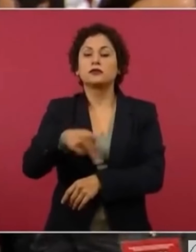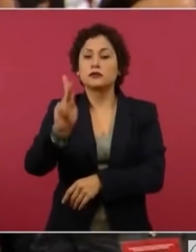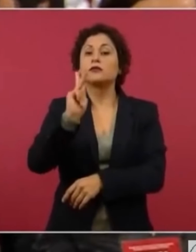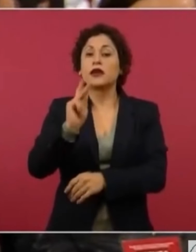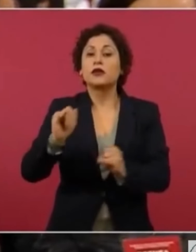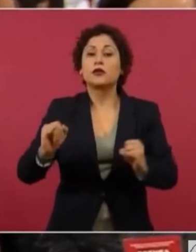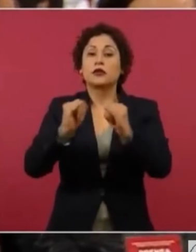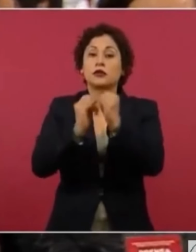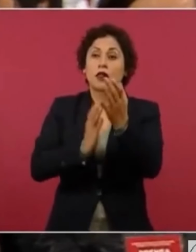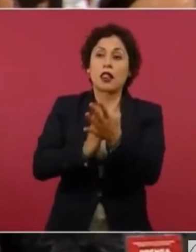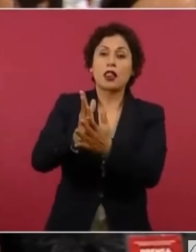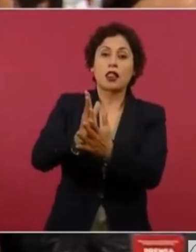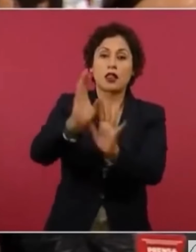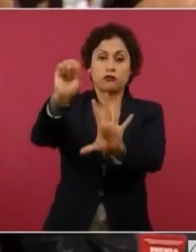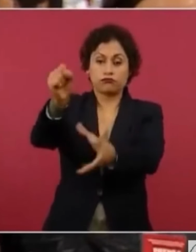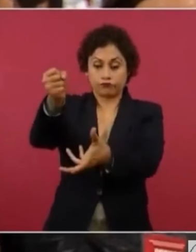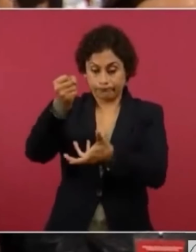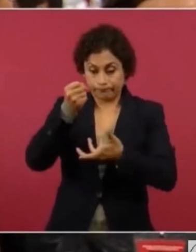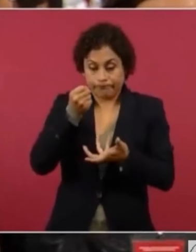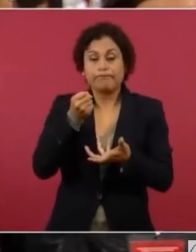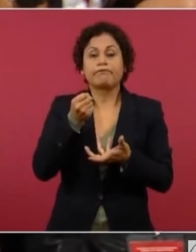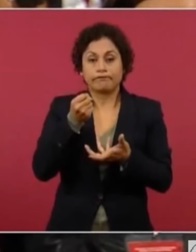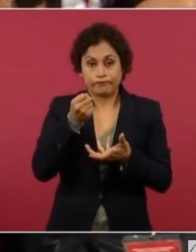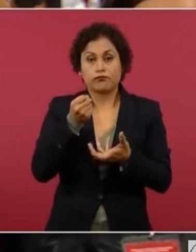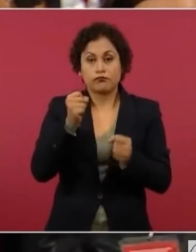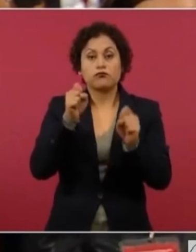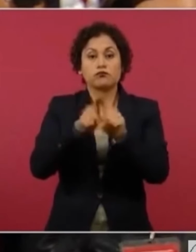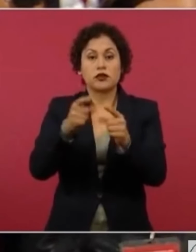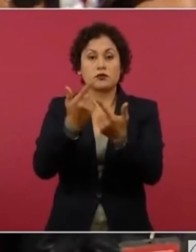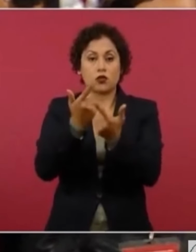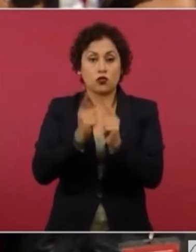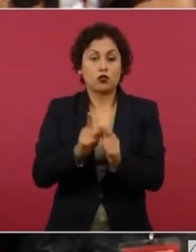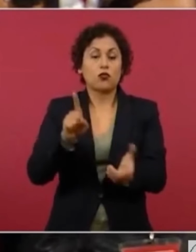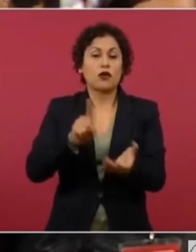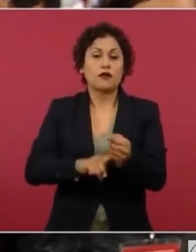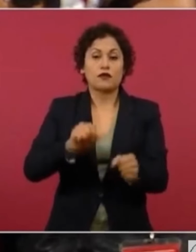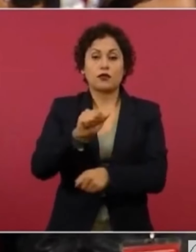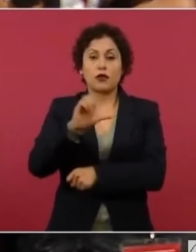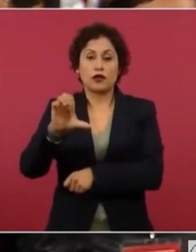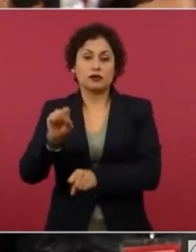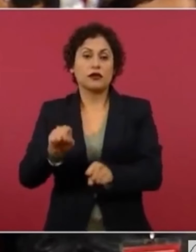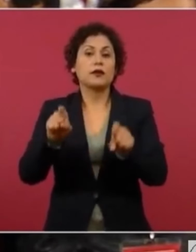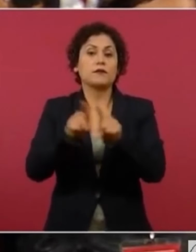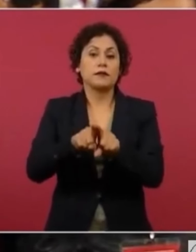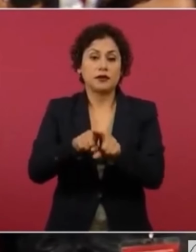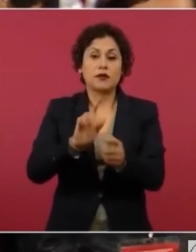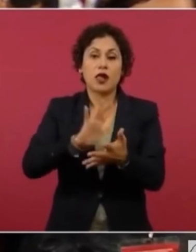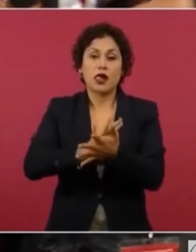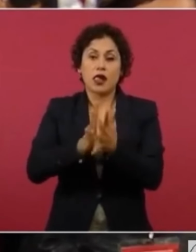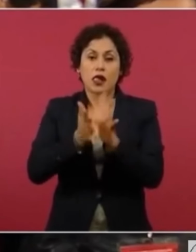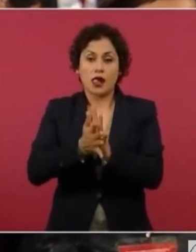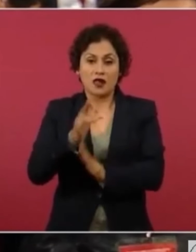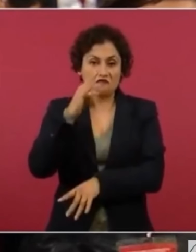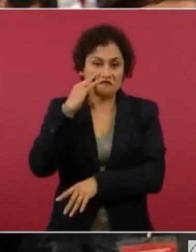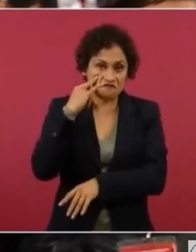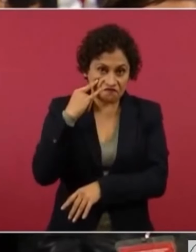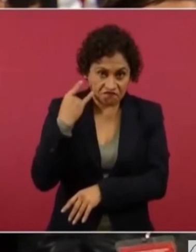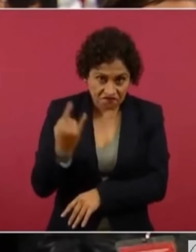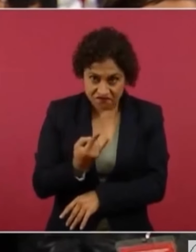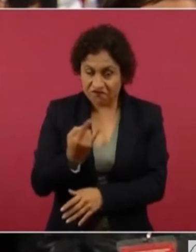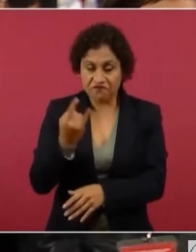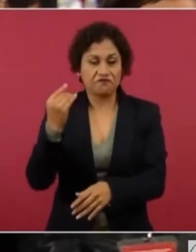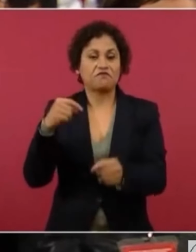incluyen manejo de recursos públicos por parte de grupos de sociedad civil mediante maquinaciones que no están tan a la vista, pero que cada